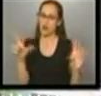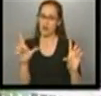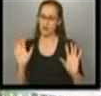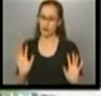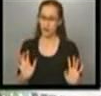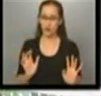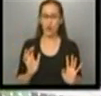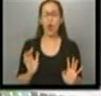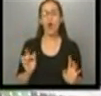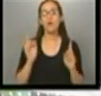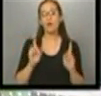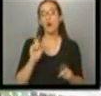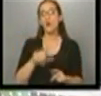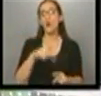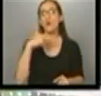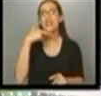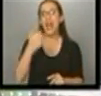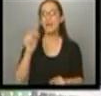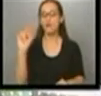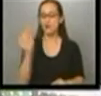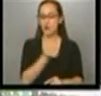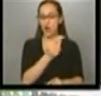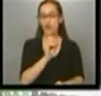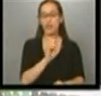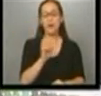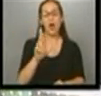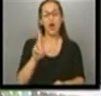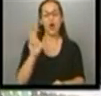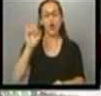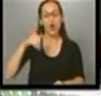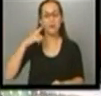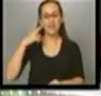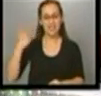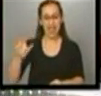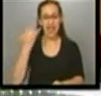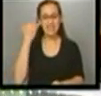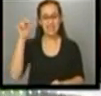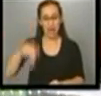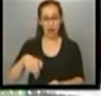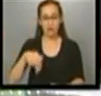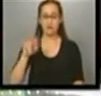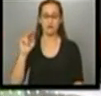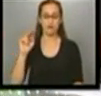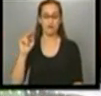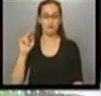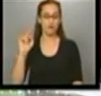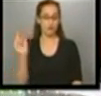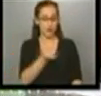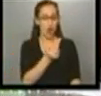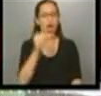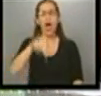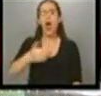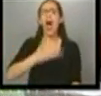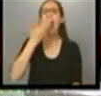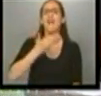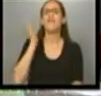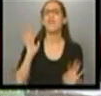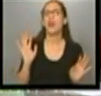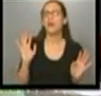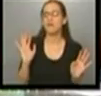Incluso después de la muerte de su hija, Romina Yan, prácticamente no habló. Pero hace pocas horas decidió hablar, por primera